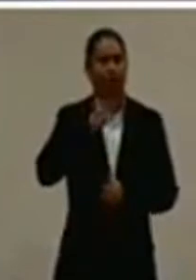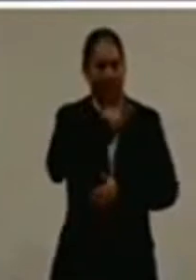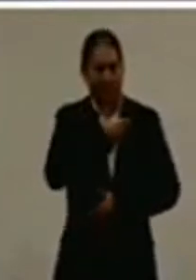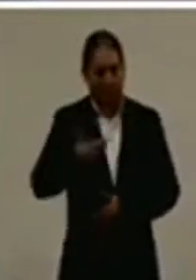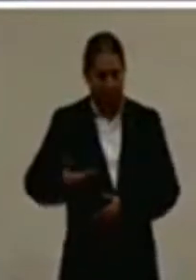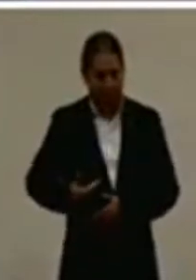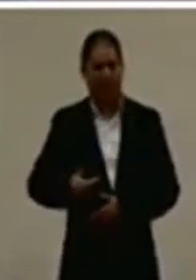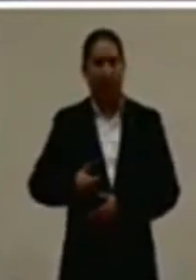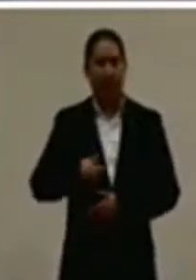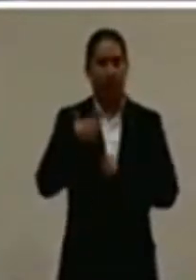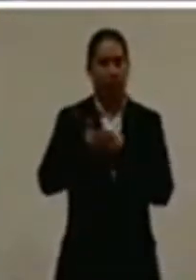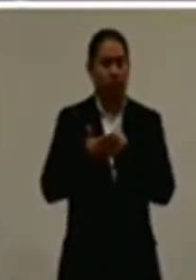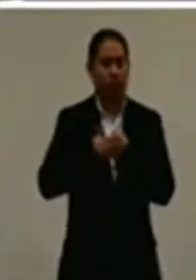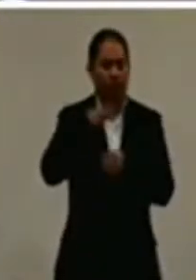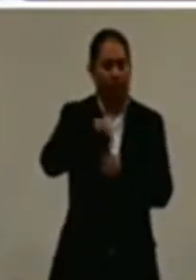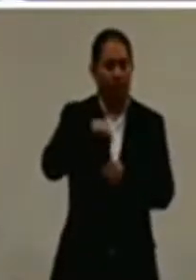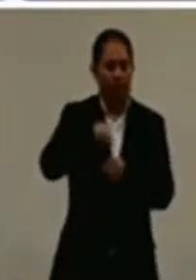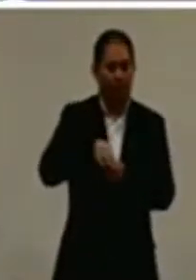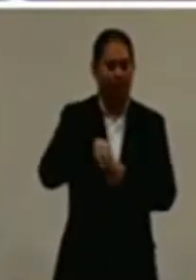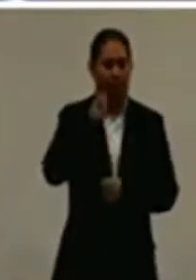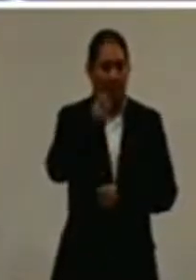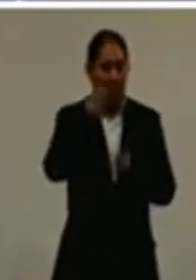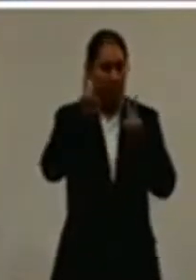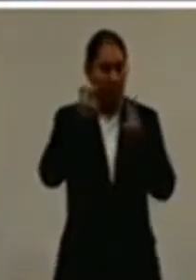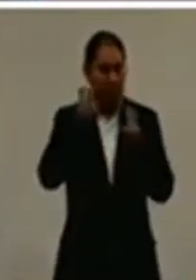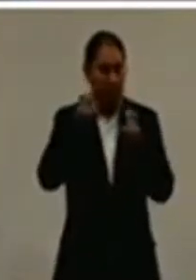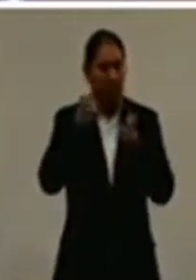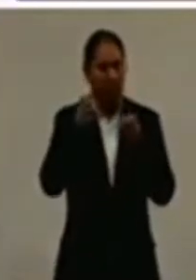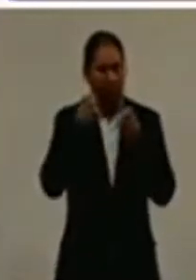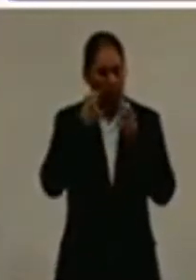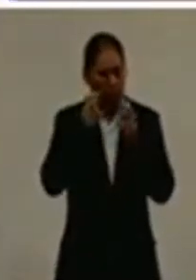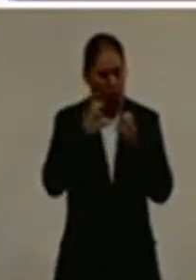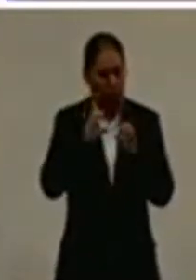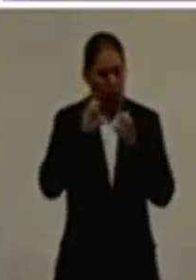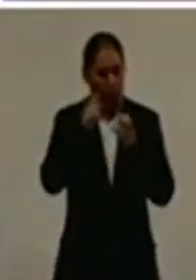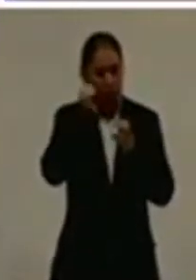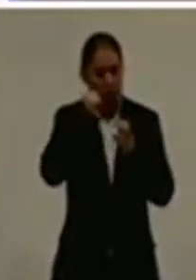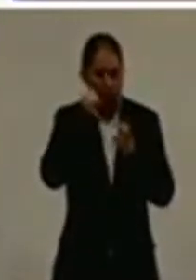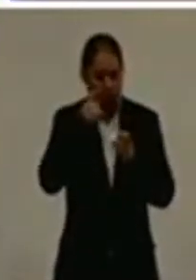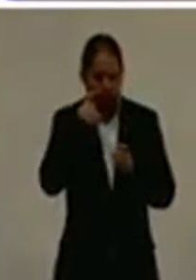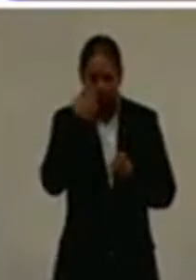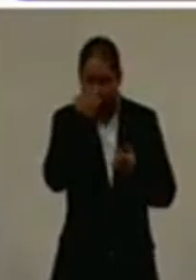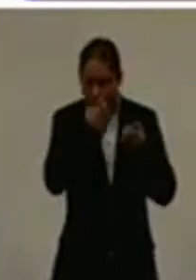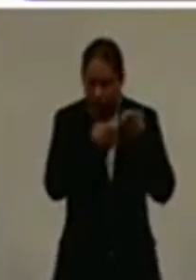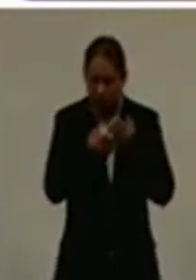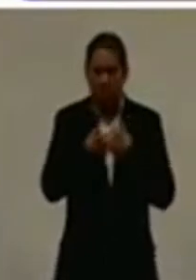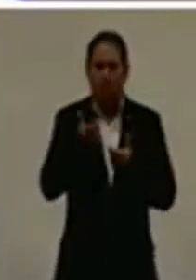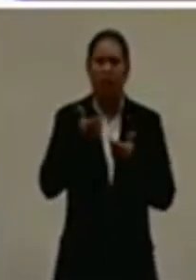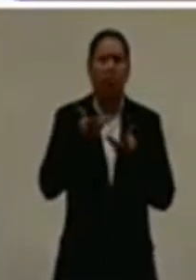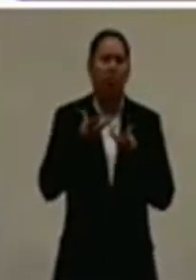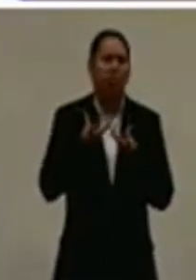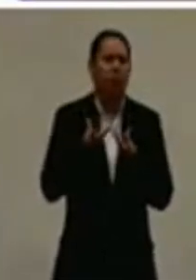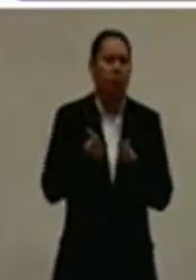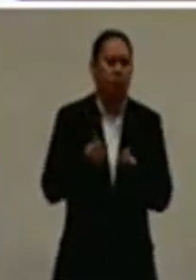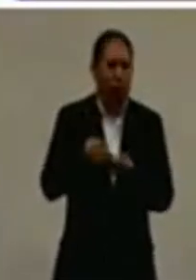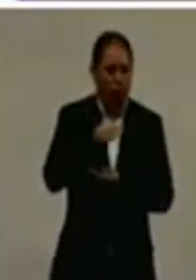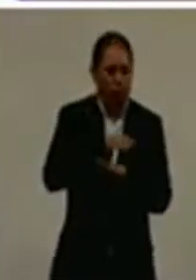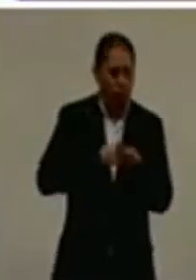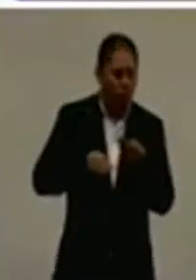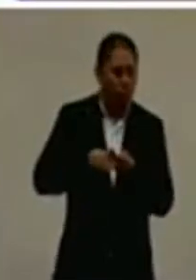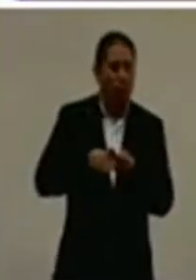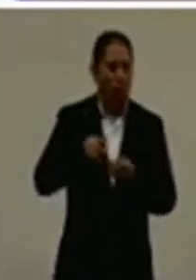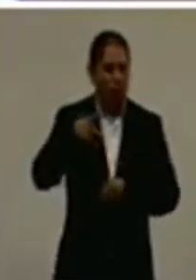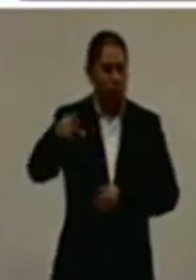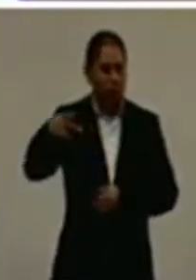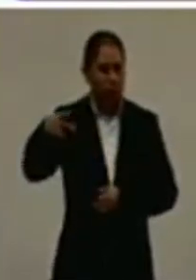observar perfectamente bien es el tema ser muy cuidadosos y como condición de vigilancia en este tema que me honro en presidir la comisión